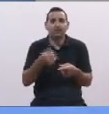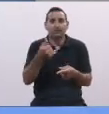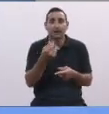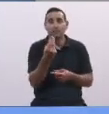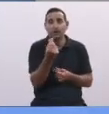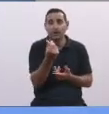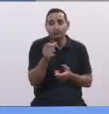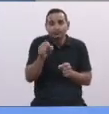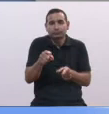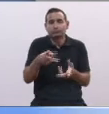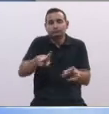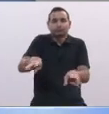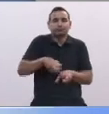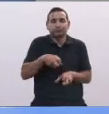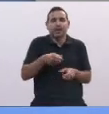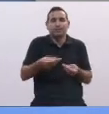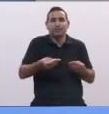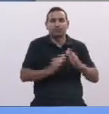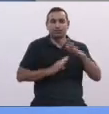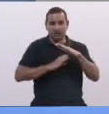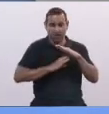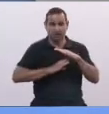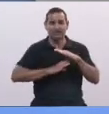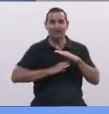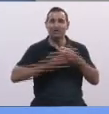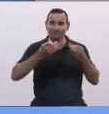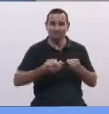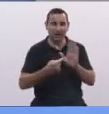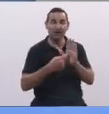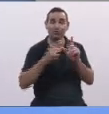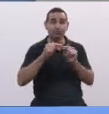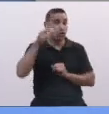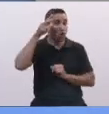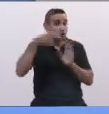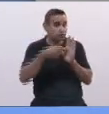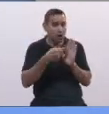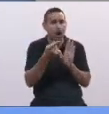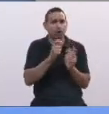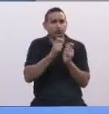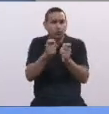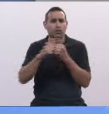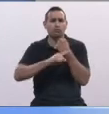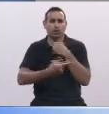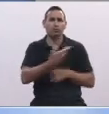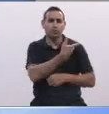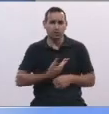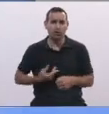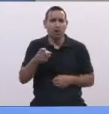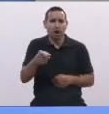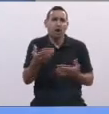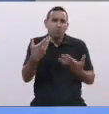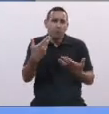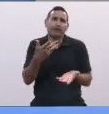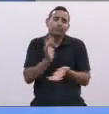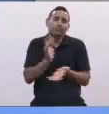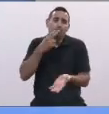los recursos quedan en la administración central. Y si bien el artículo 8 faculta al Poder Ejecutivo para hacer una